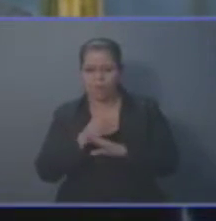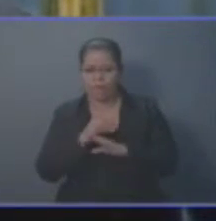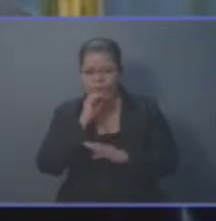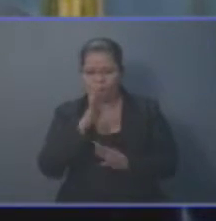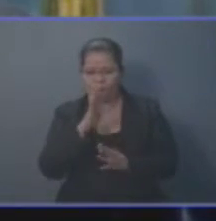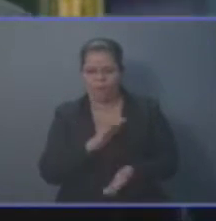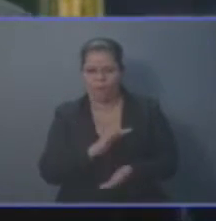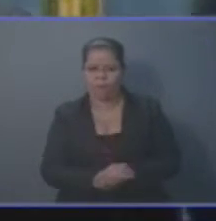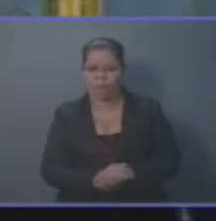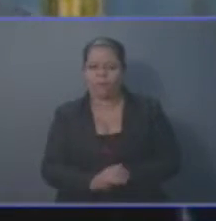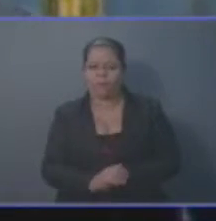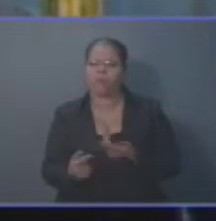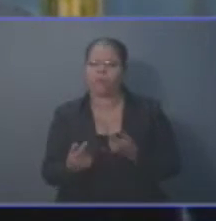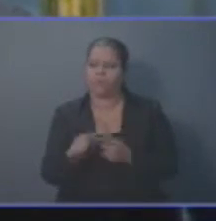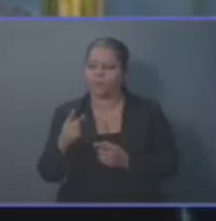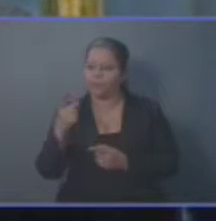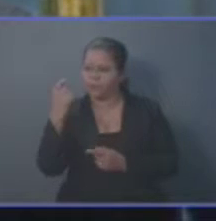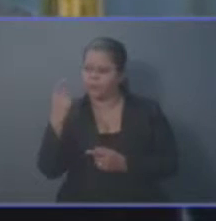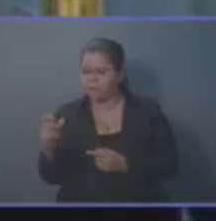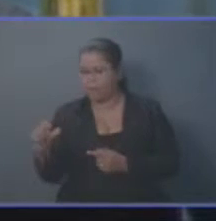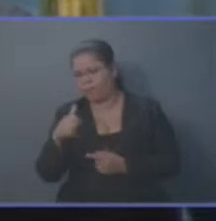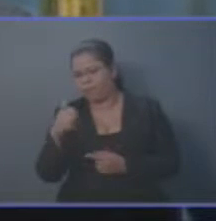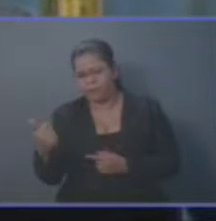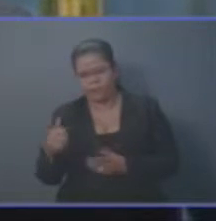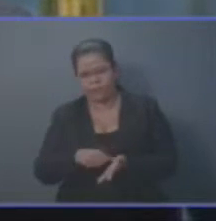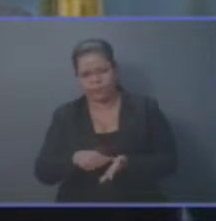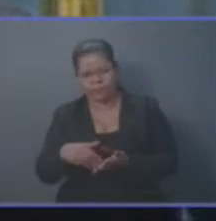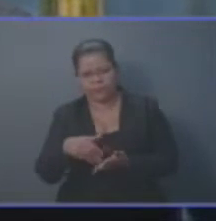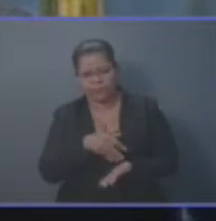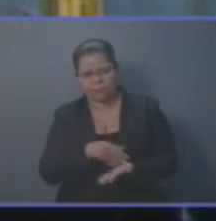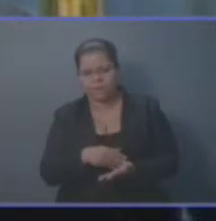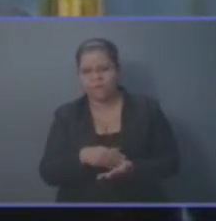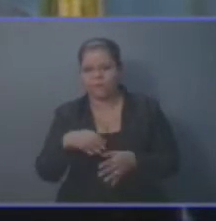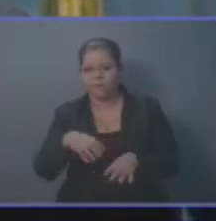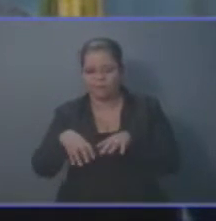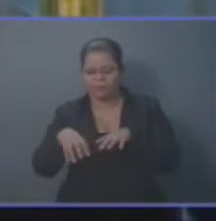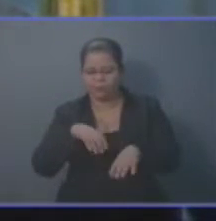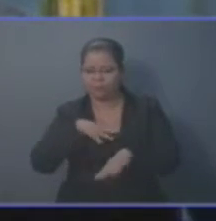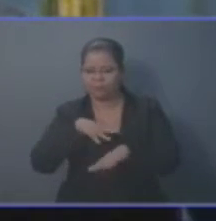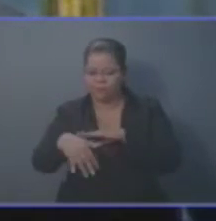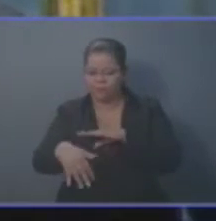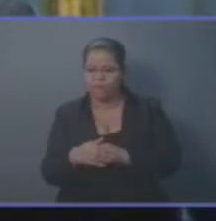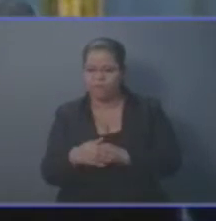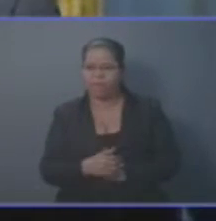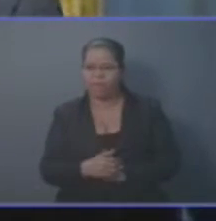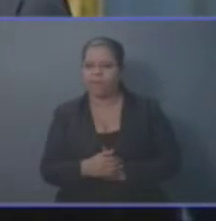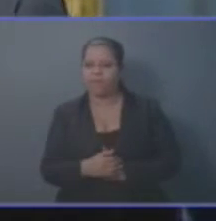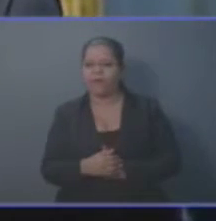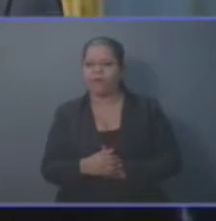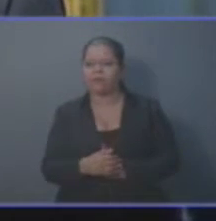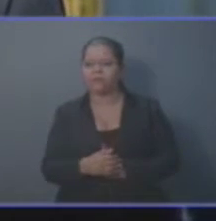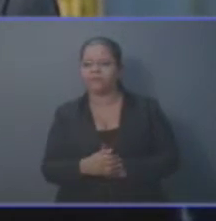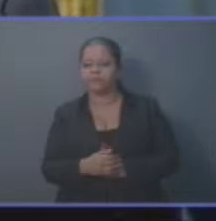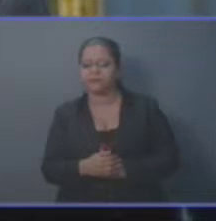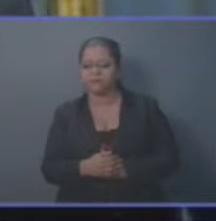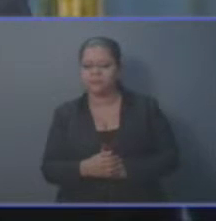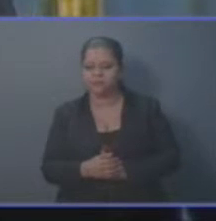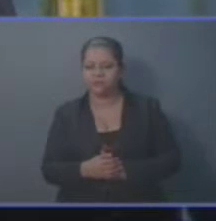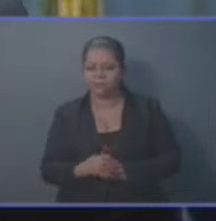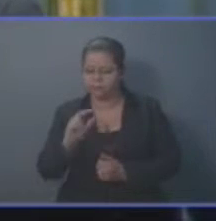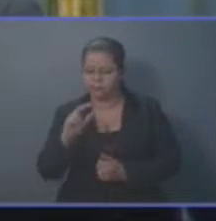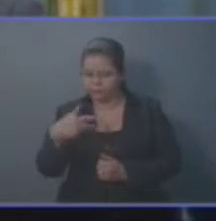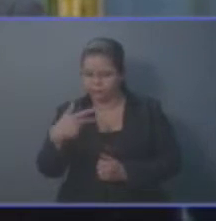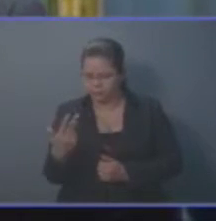citadas, quedando pendiente el resto de los municipios que conforman el departamento de Chalatenango. Romanos 3,